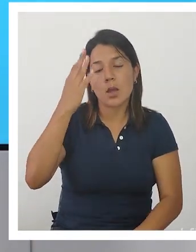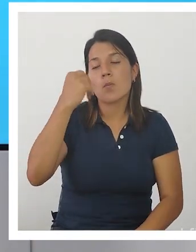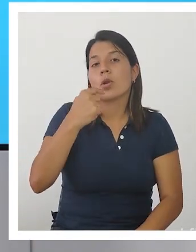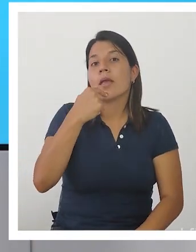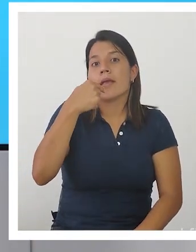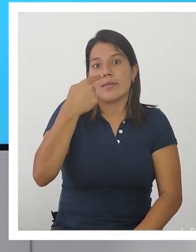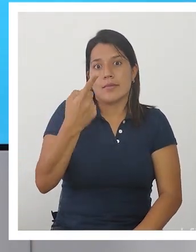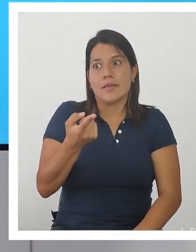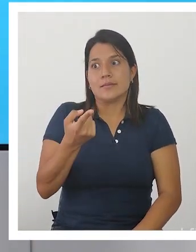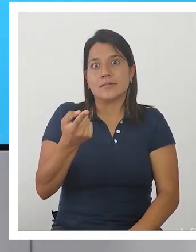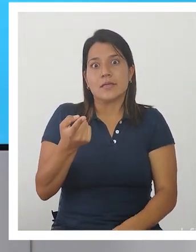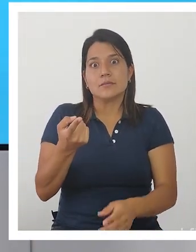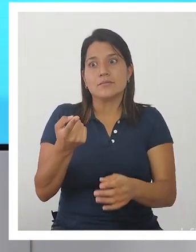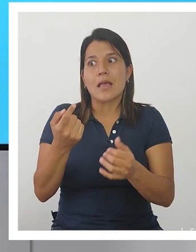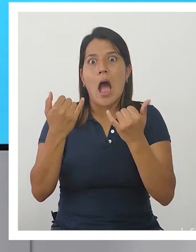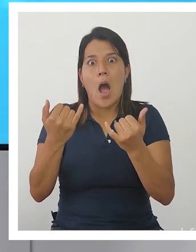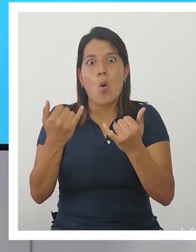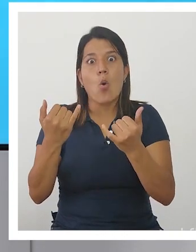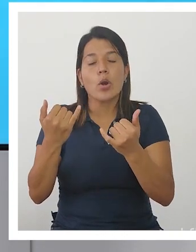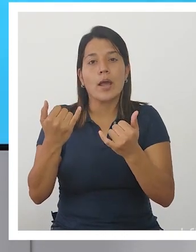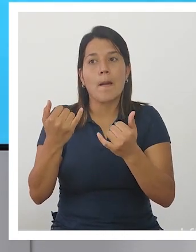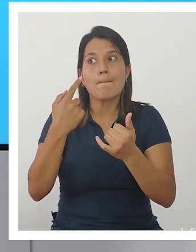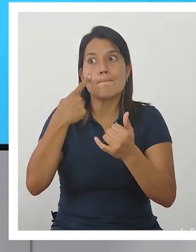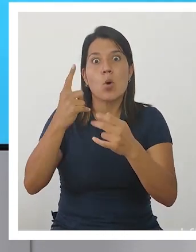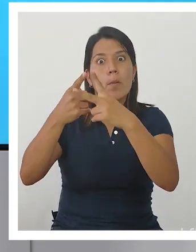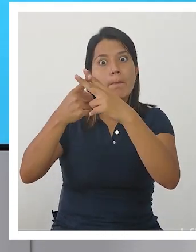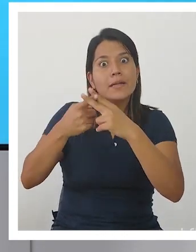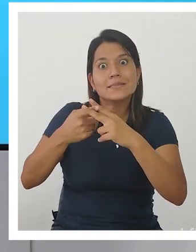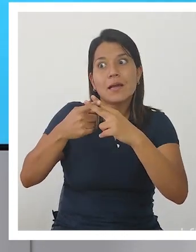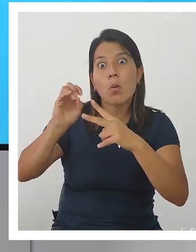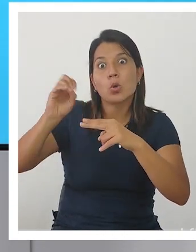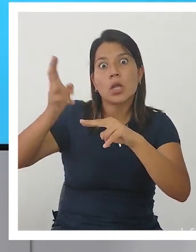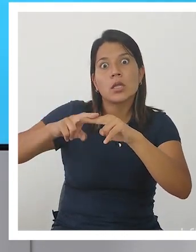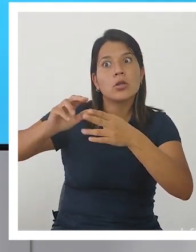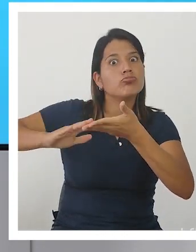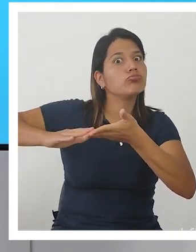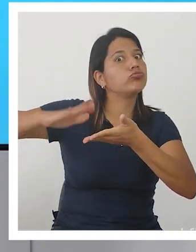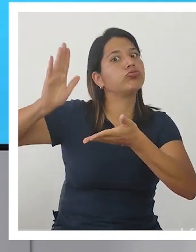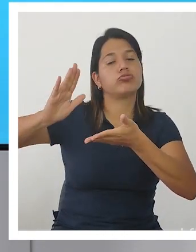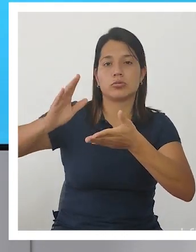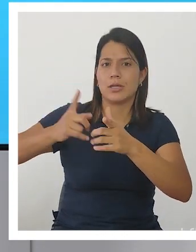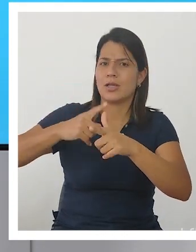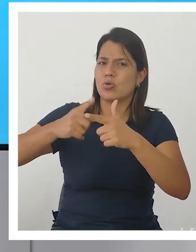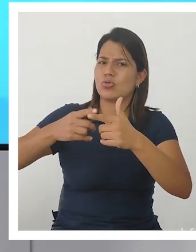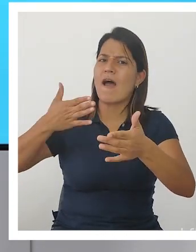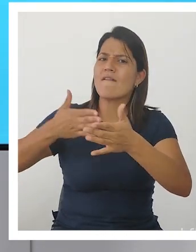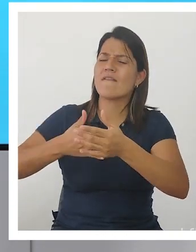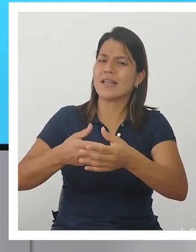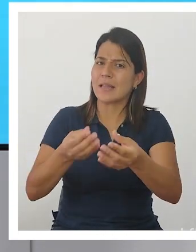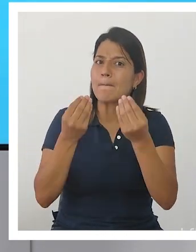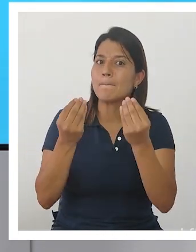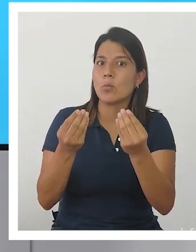esos intereses altos en los préstamos están afectando enormemente la inversión.